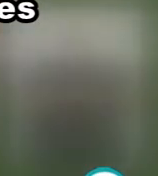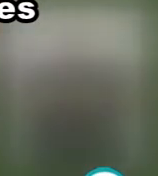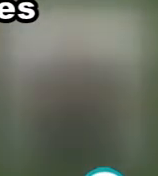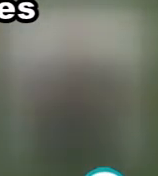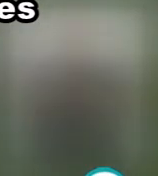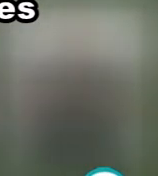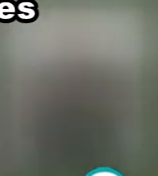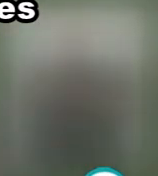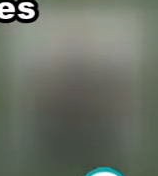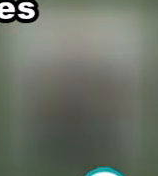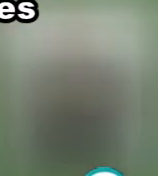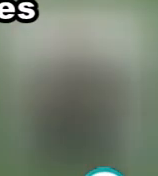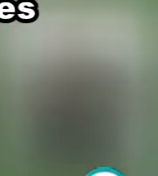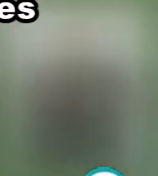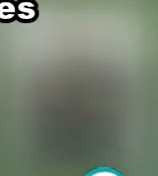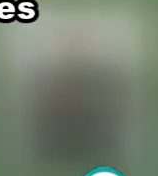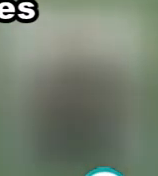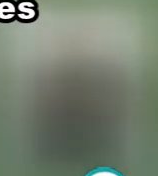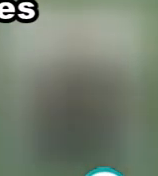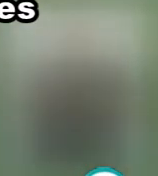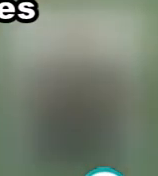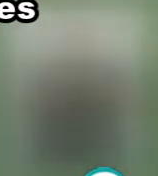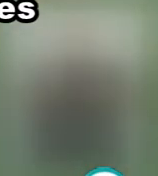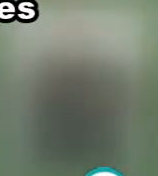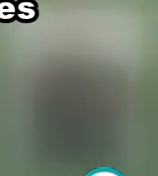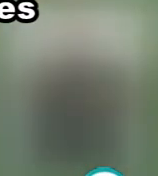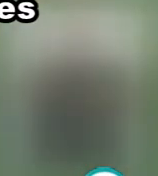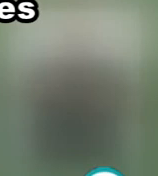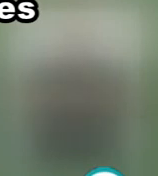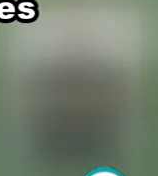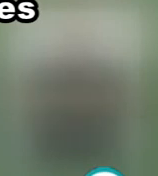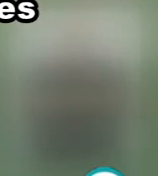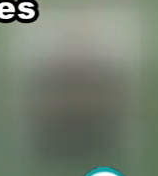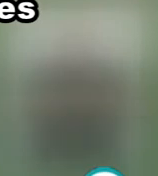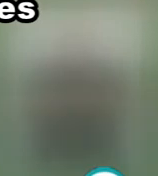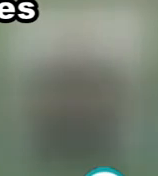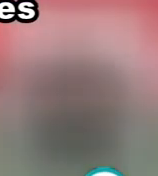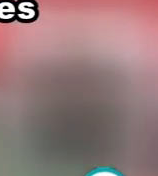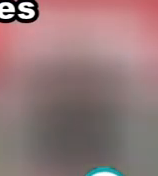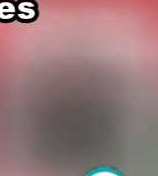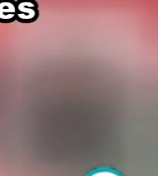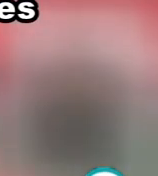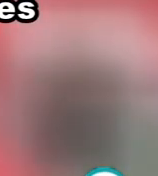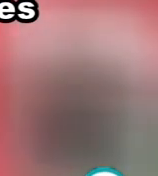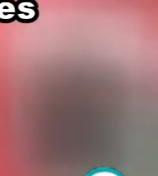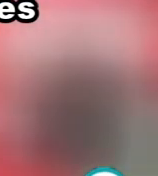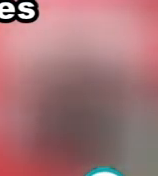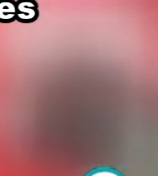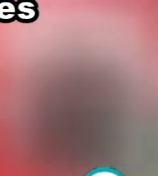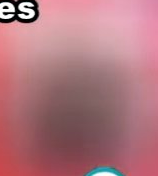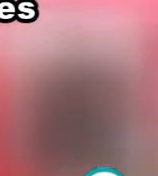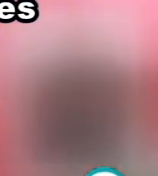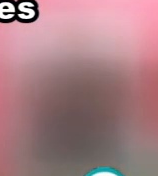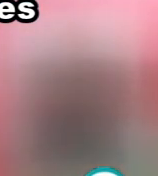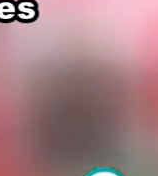Luis Suárez, este colombiano. Este colombiano es muy interesante. Muy buen jugador. Qué golazo, me lo ha pegado arriba ahí. Ya salió algún medio de comunicación diciendo que el Cádiz estaba interesado en